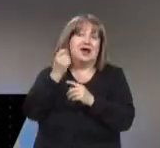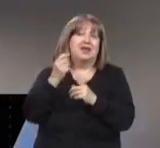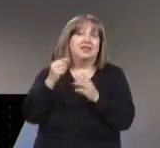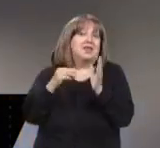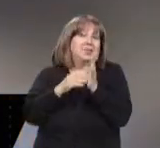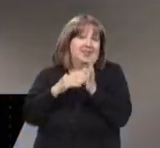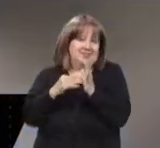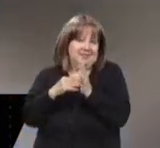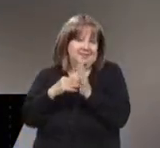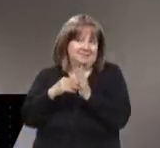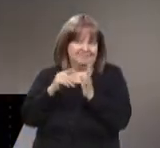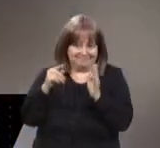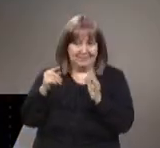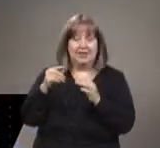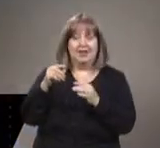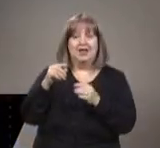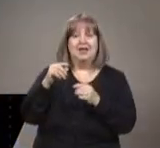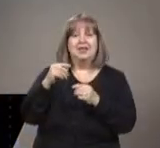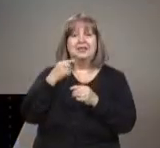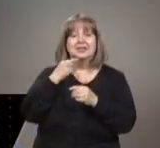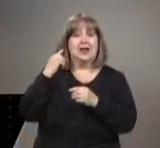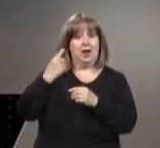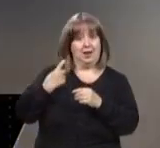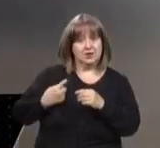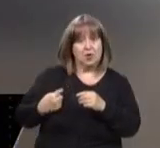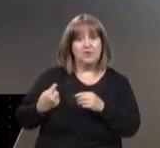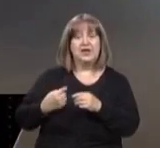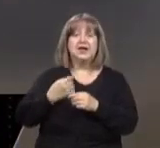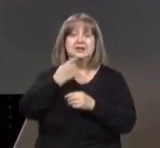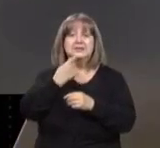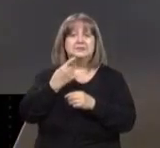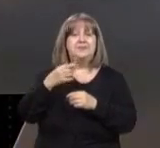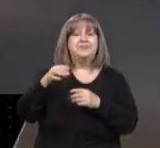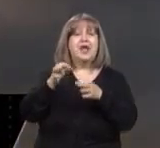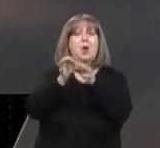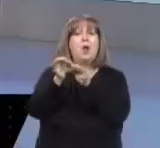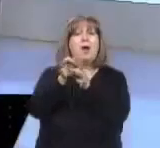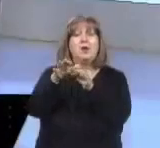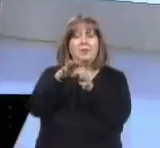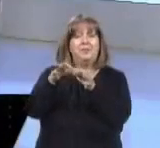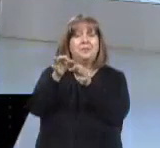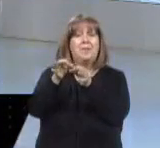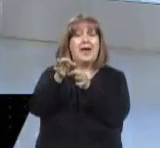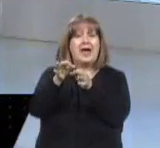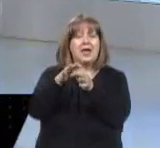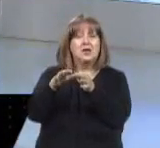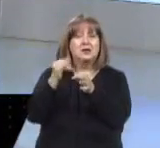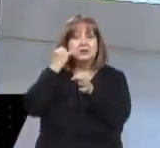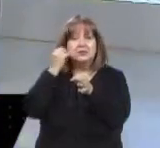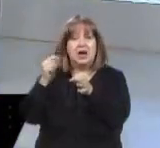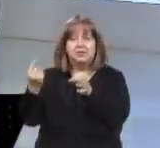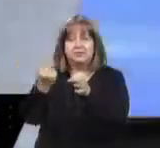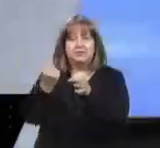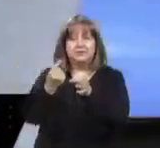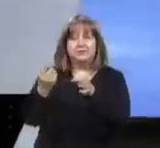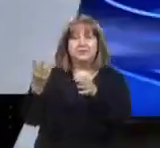ejemplo. Ustedes saben que lo particular de esto es que como es un pueblo muy pequeño, casi sí. todos los vecinos participaron